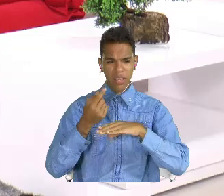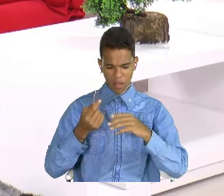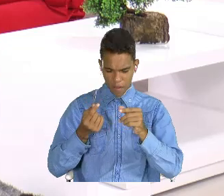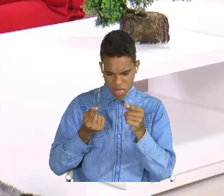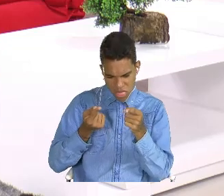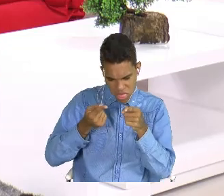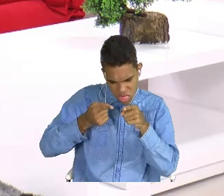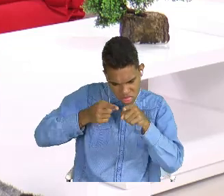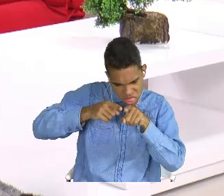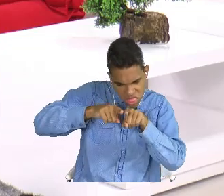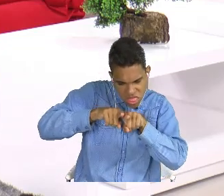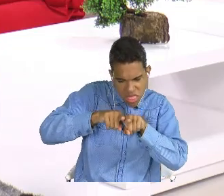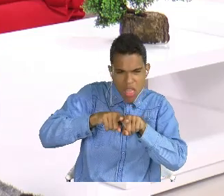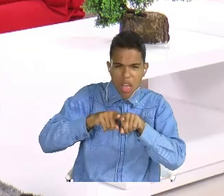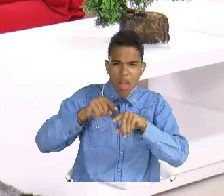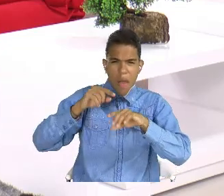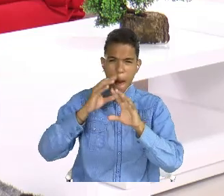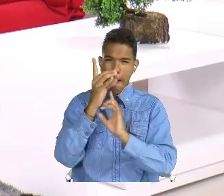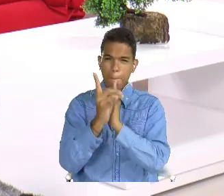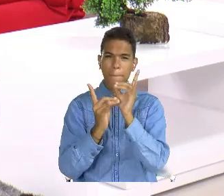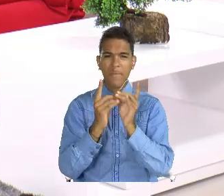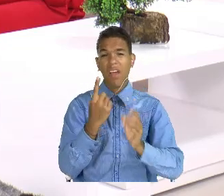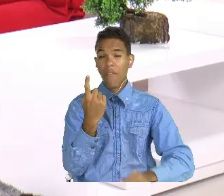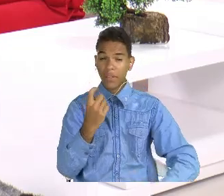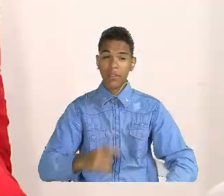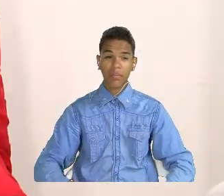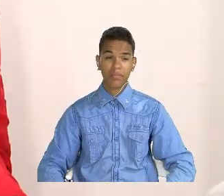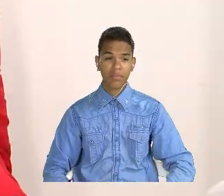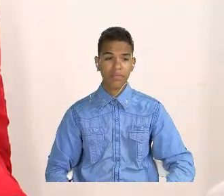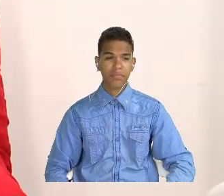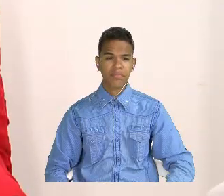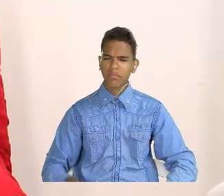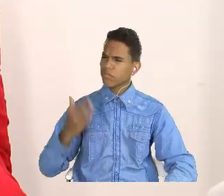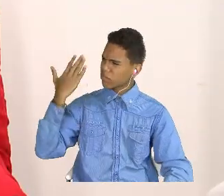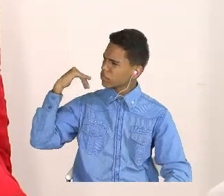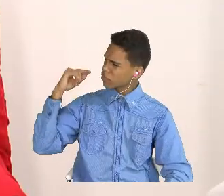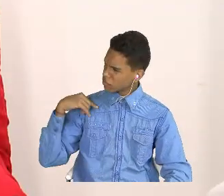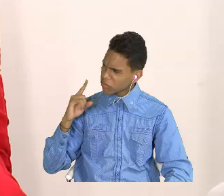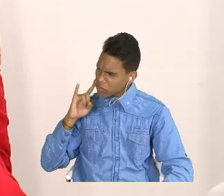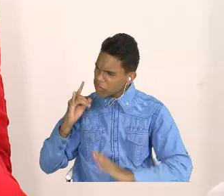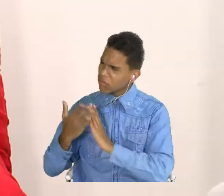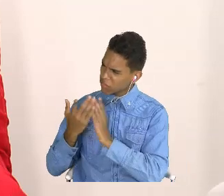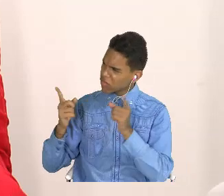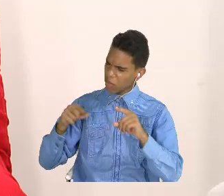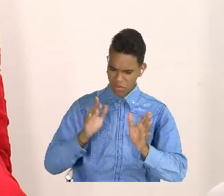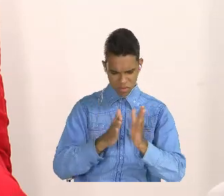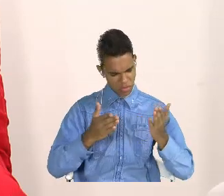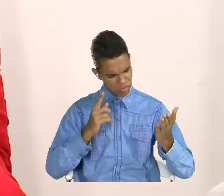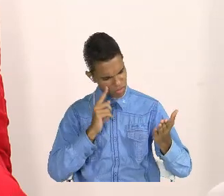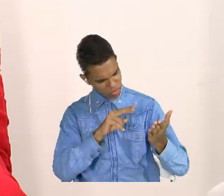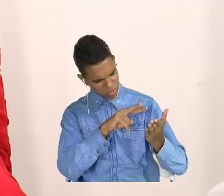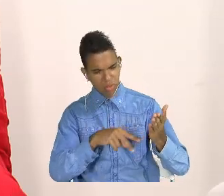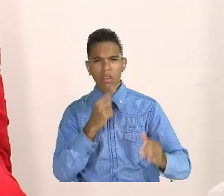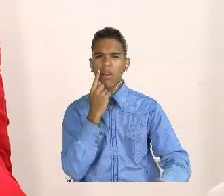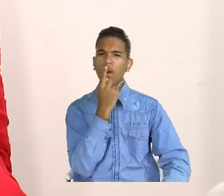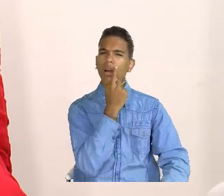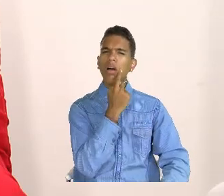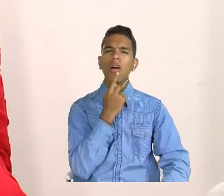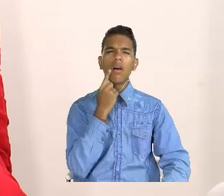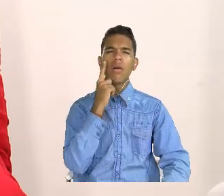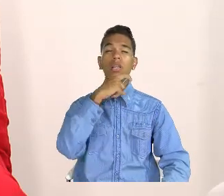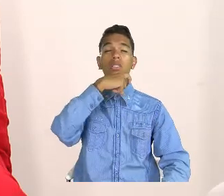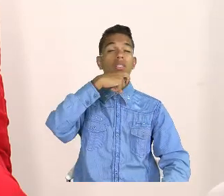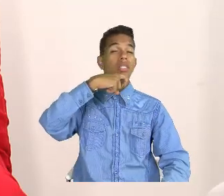sucediendo algo. Listo, había escuchado y había leído también, y en la nota aparece la sequedad en los labios en exceso.